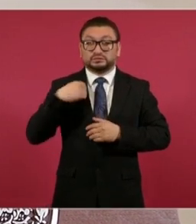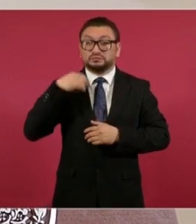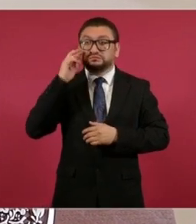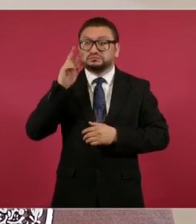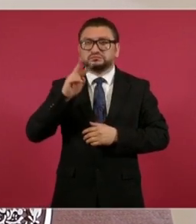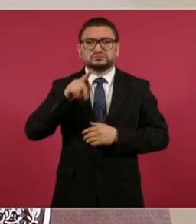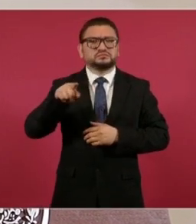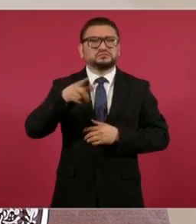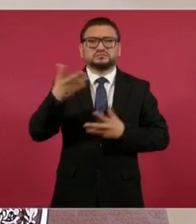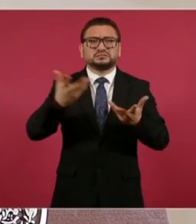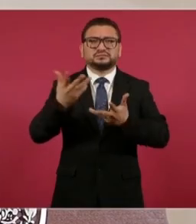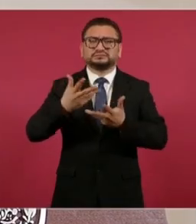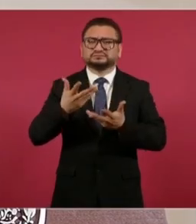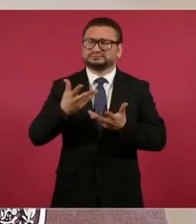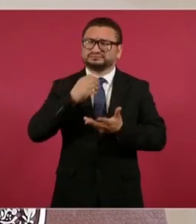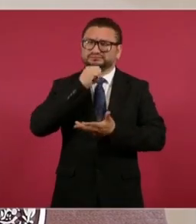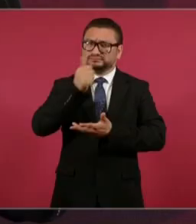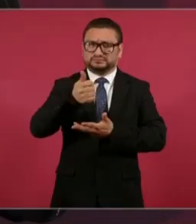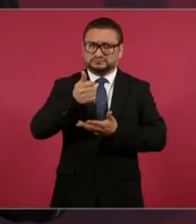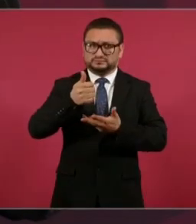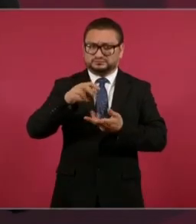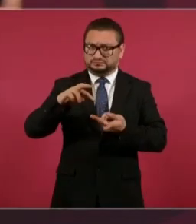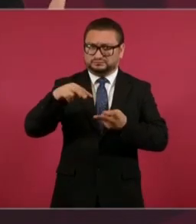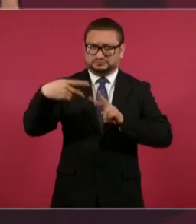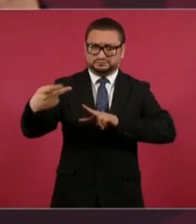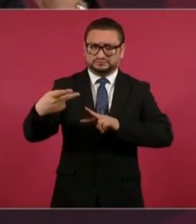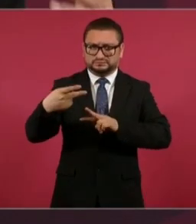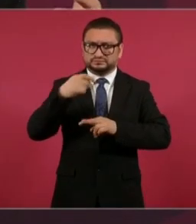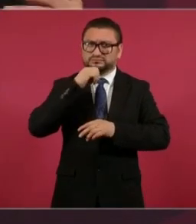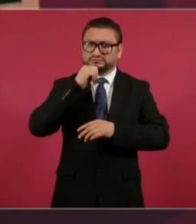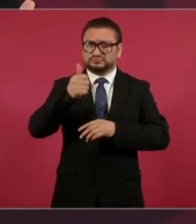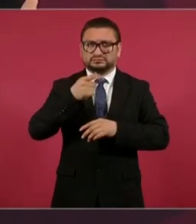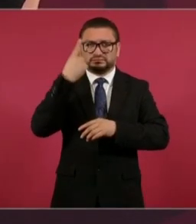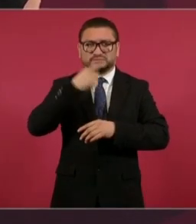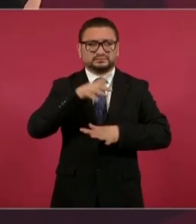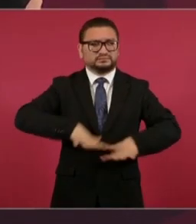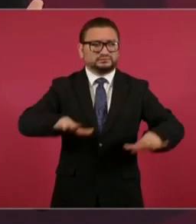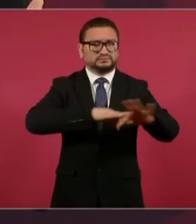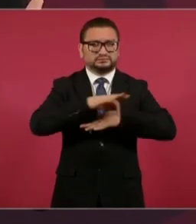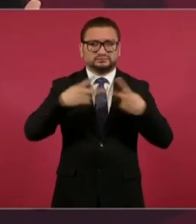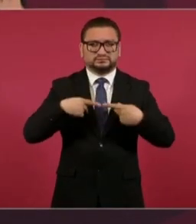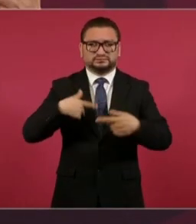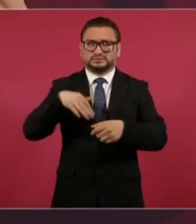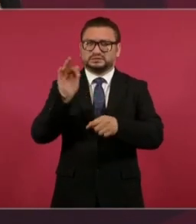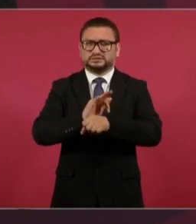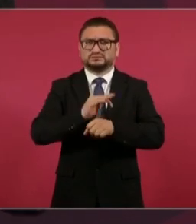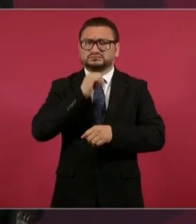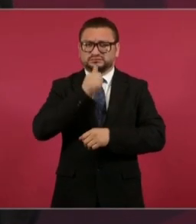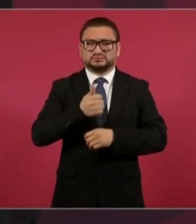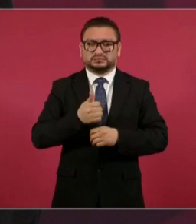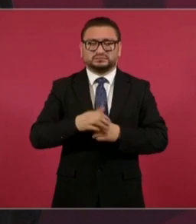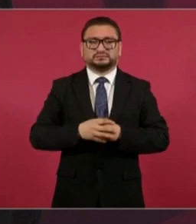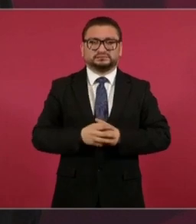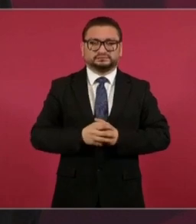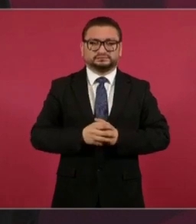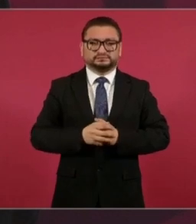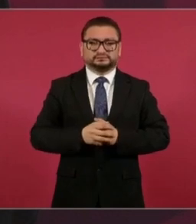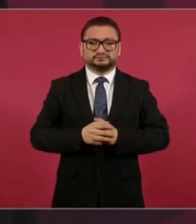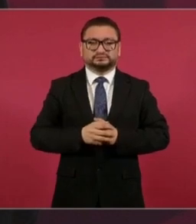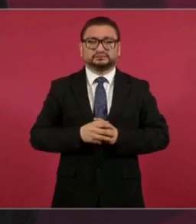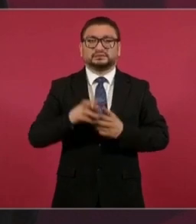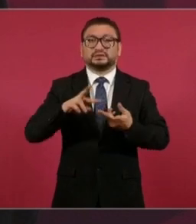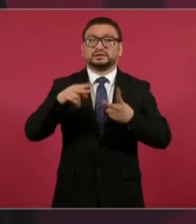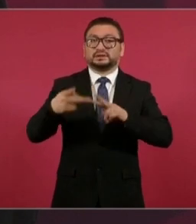nada al contrario nada En beneficio del pueblo al contrario